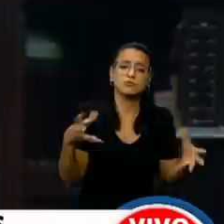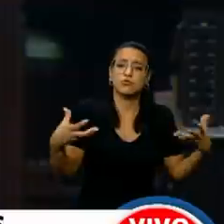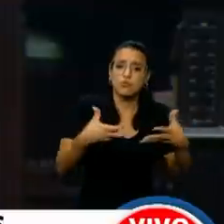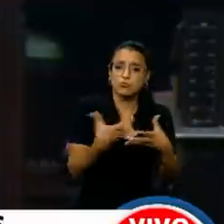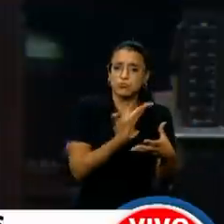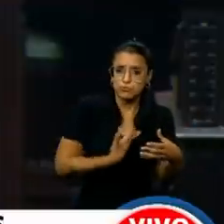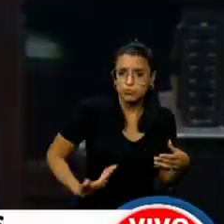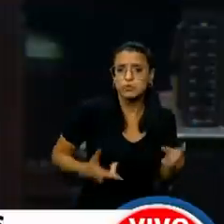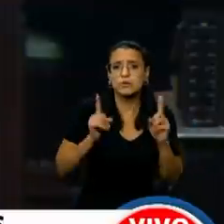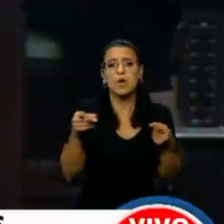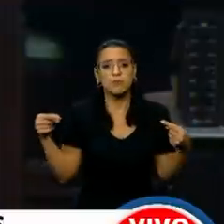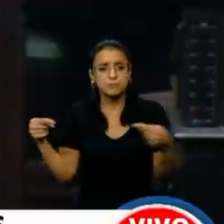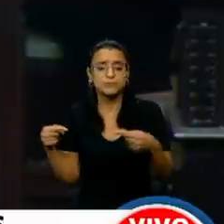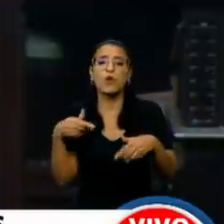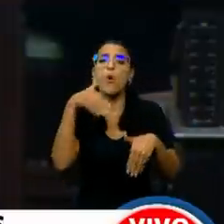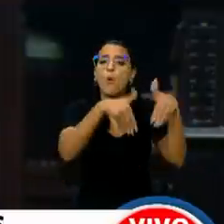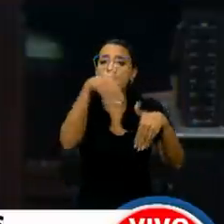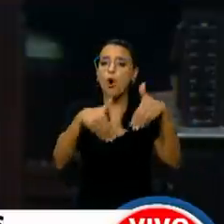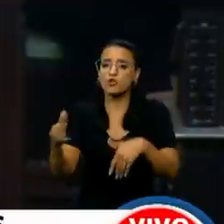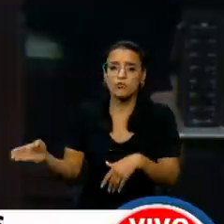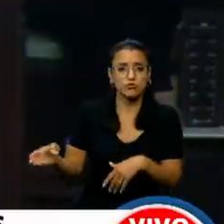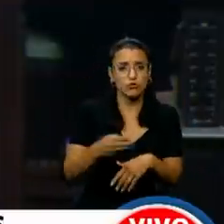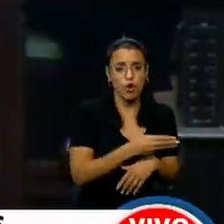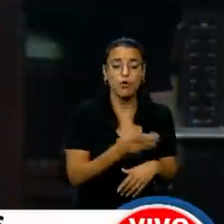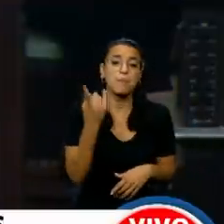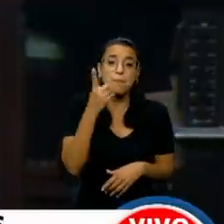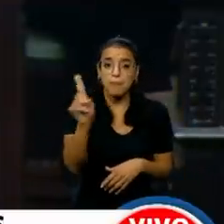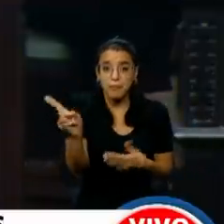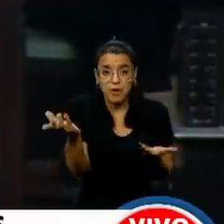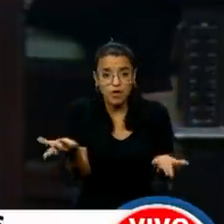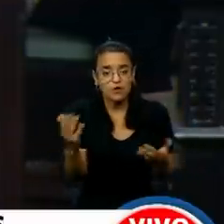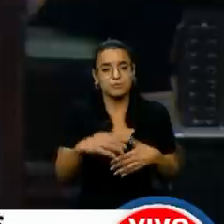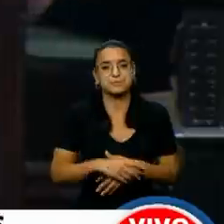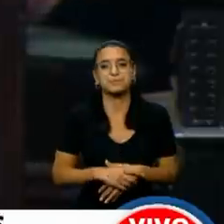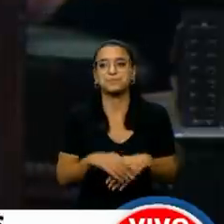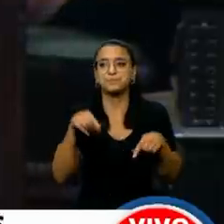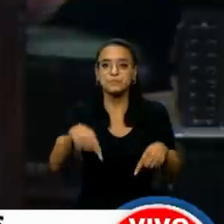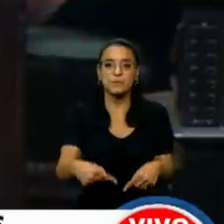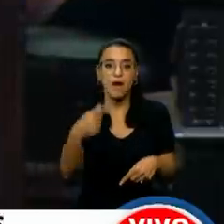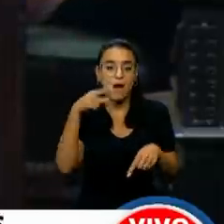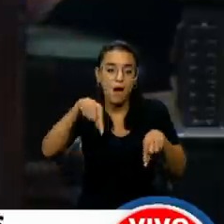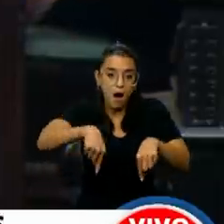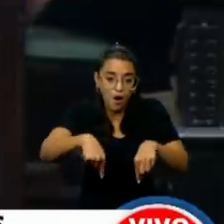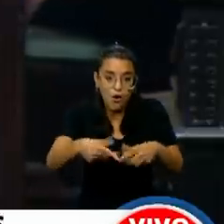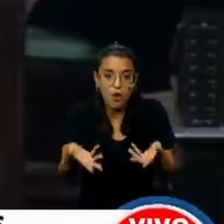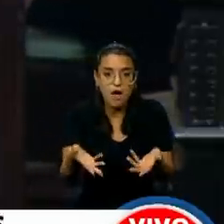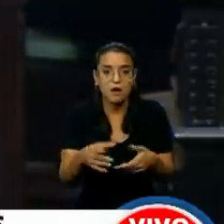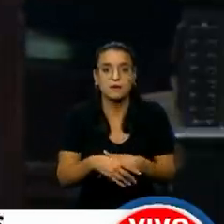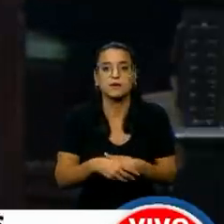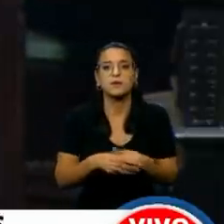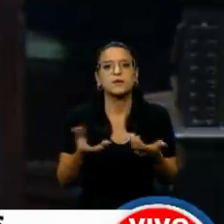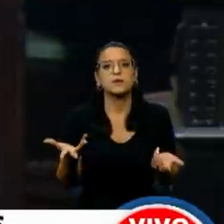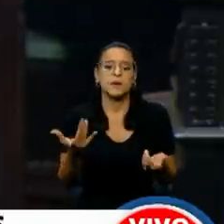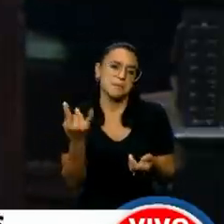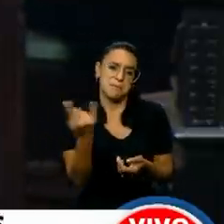oposición voten en conjunto pero nos encontramos en estos días con